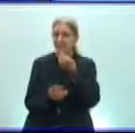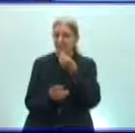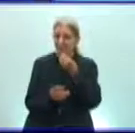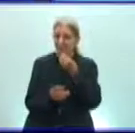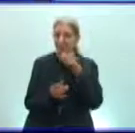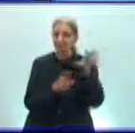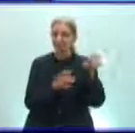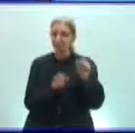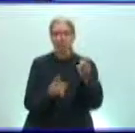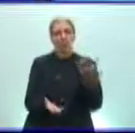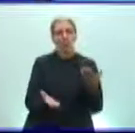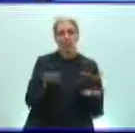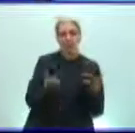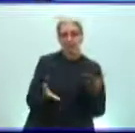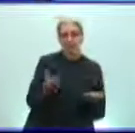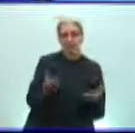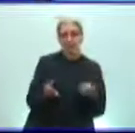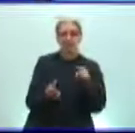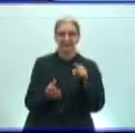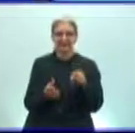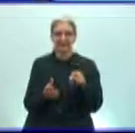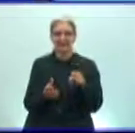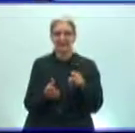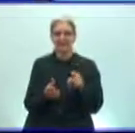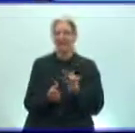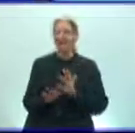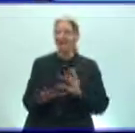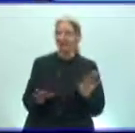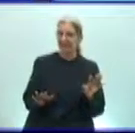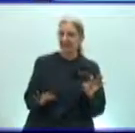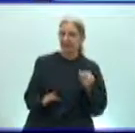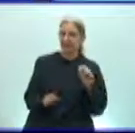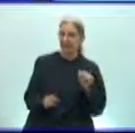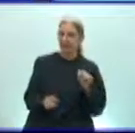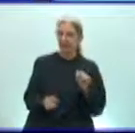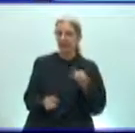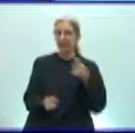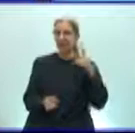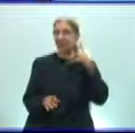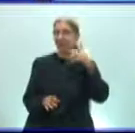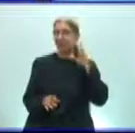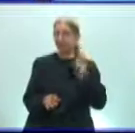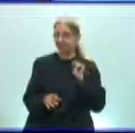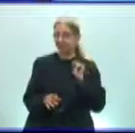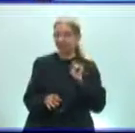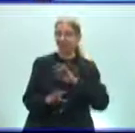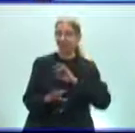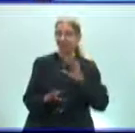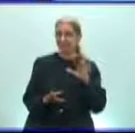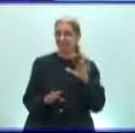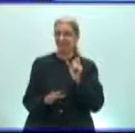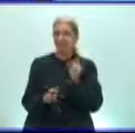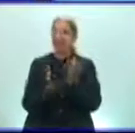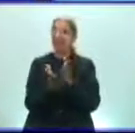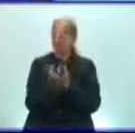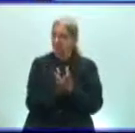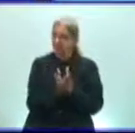compararlas con esa presentación. Bueno, espero que hayan entendido todo lo que hemos explicado, que estudien como